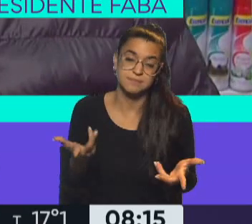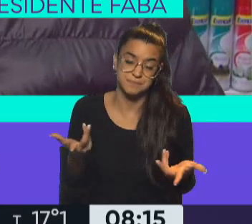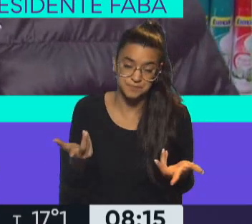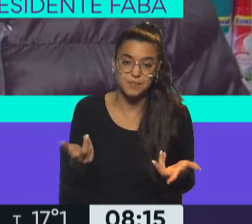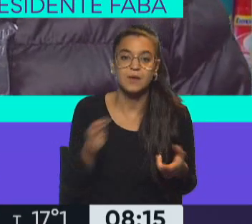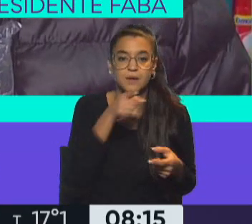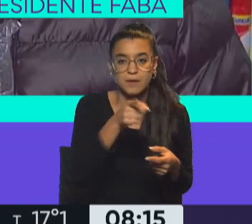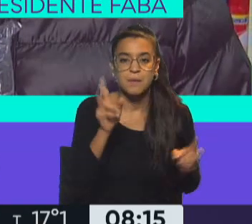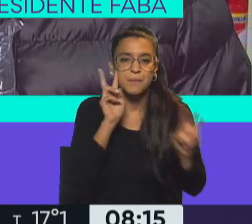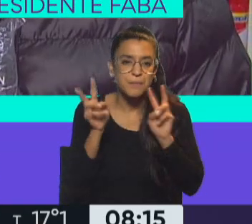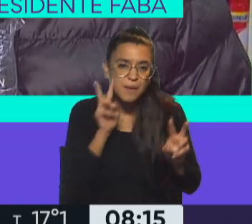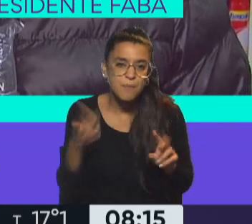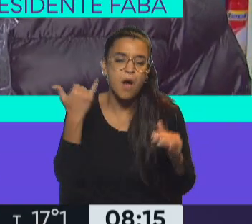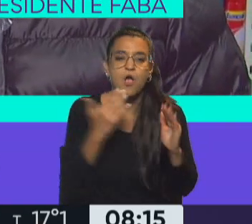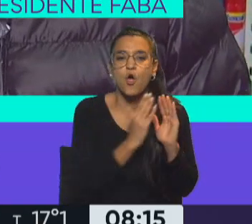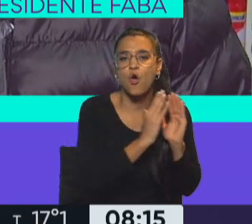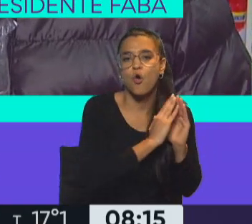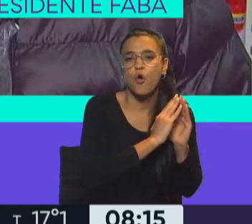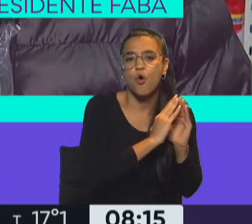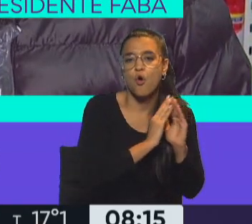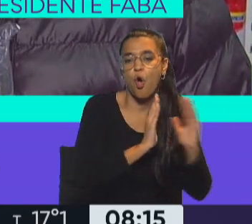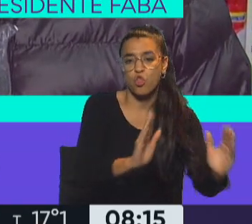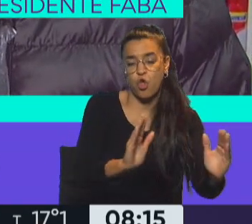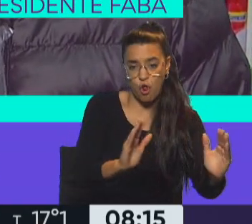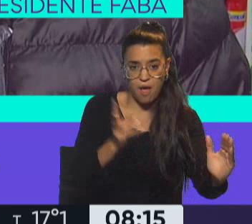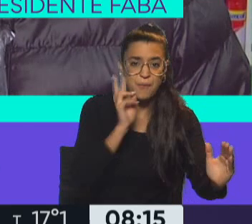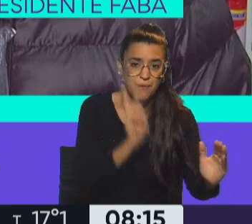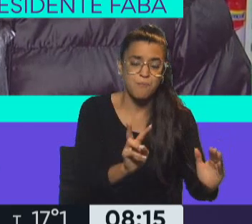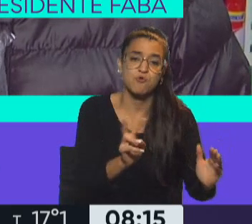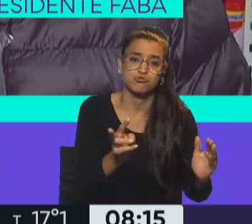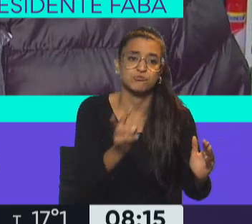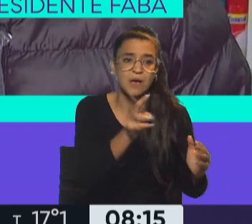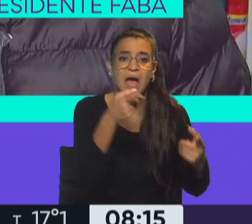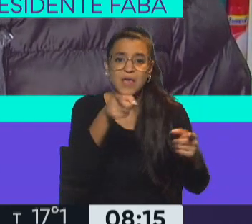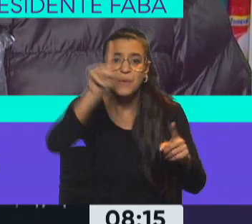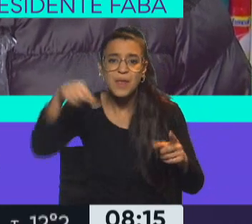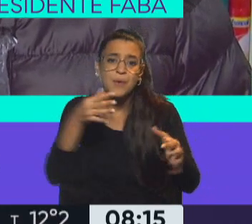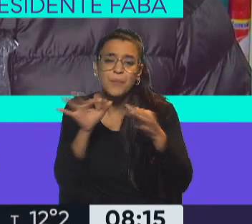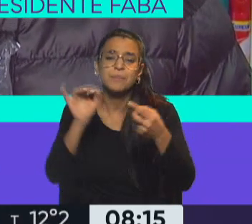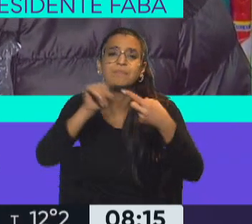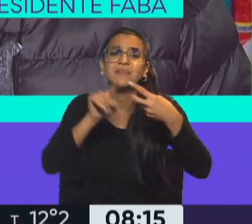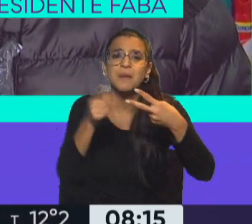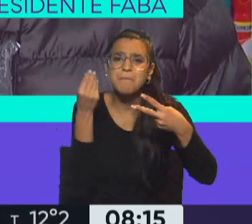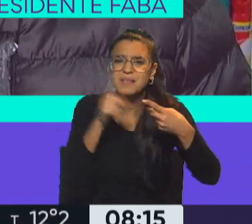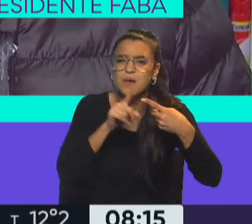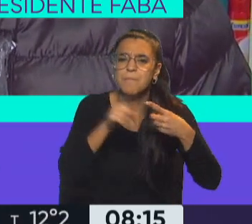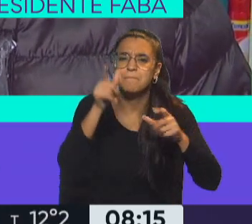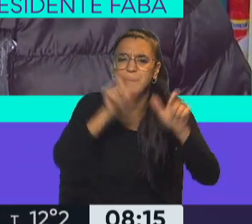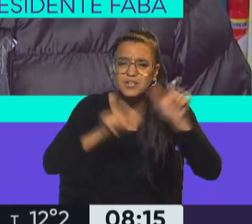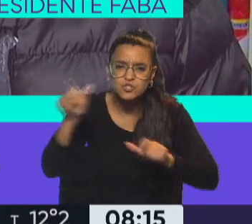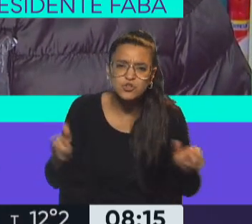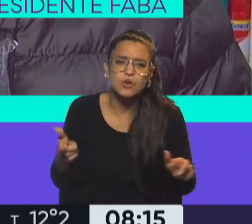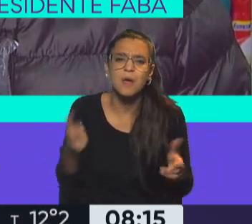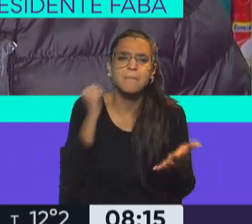allí como vemos en la góndola de su almacén y de esa manera generar ventas qué pasa con la gente y estas marcas que no son tan